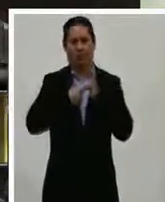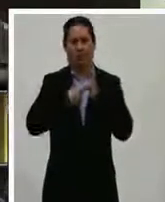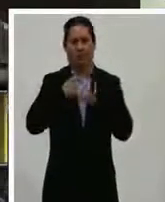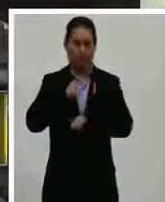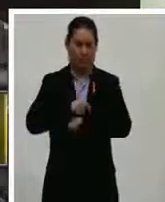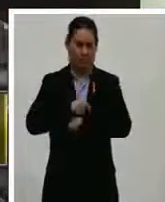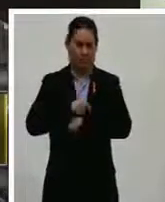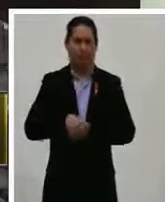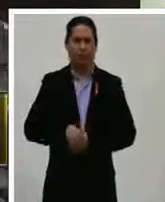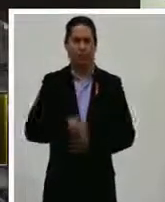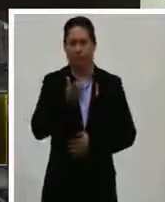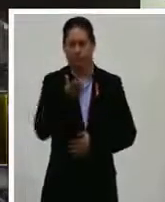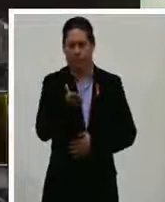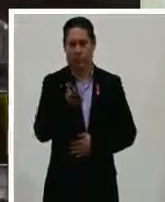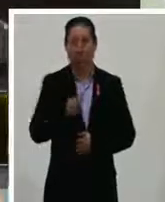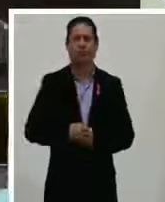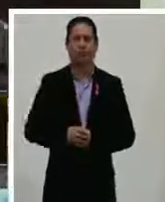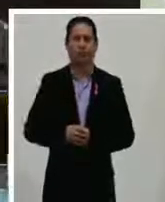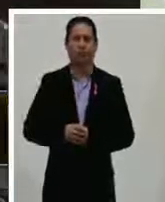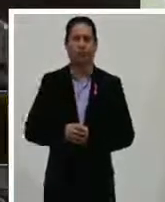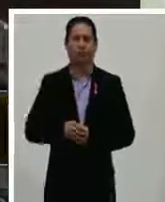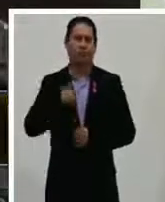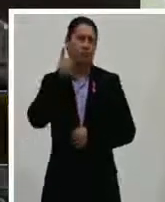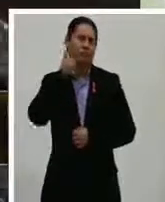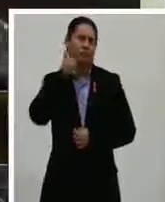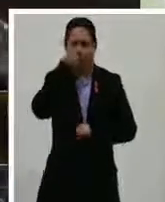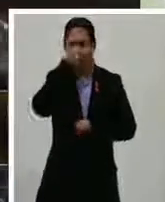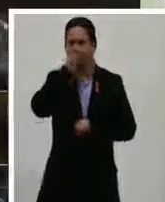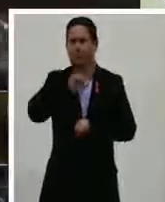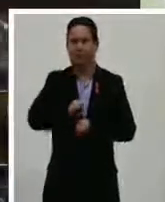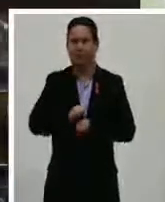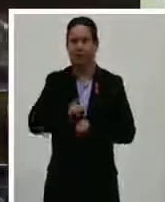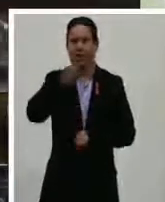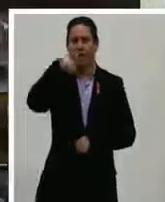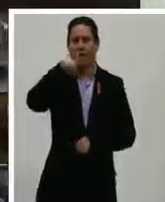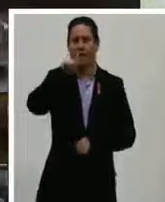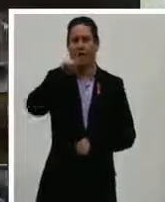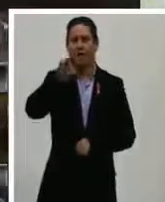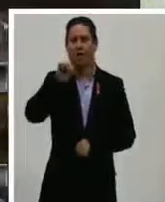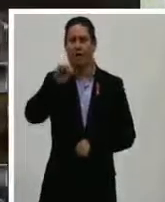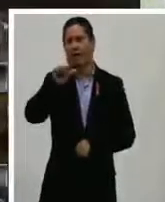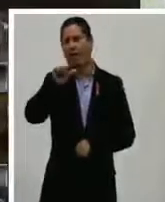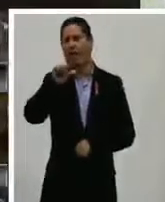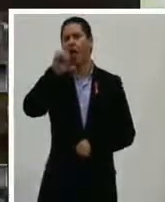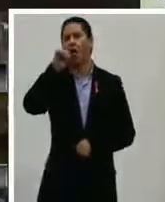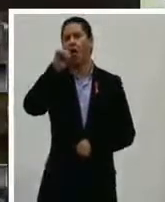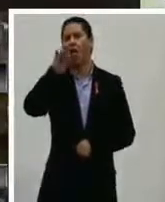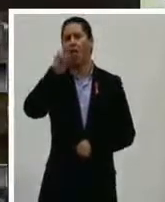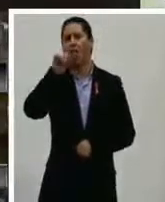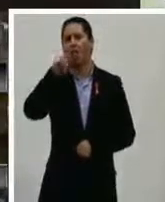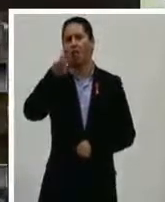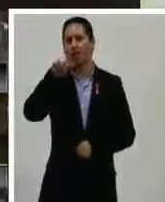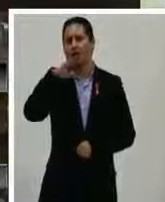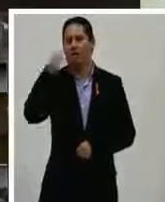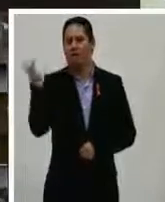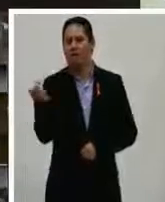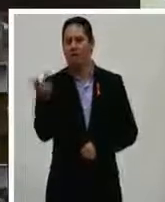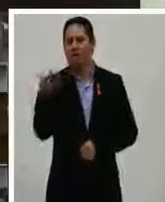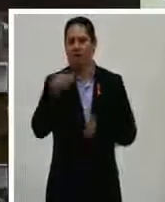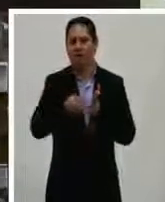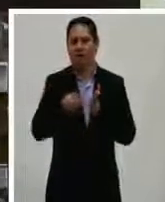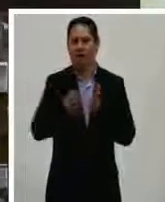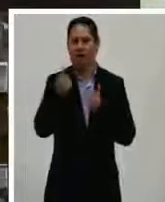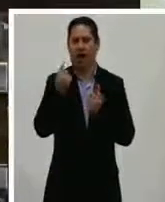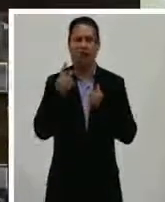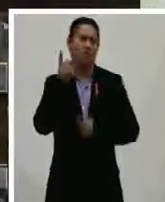solicito a la diputada secretaria maría maría obdulia merchán lópez se sirva a verificar si falta